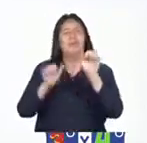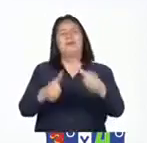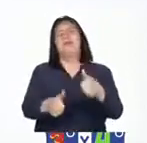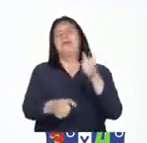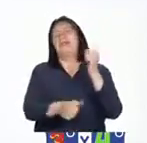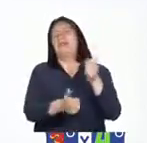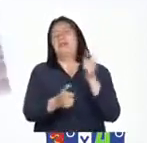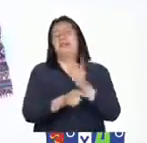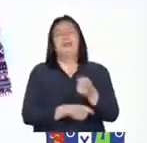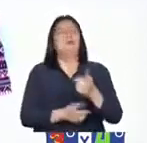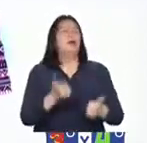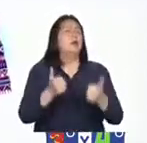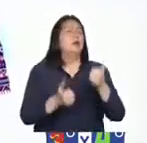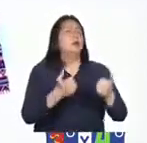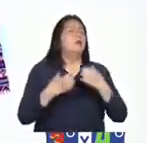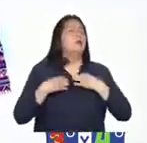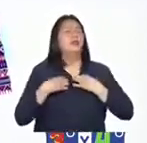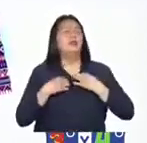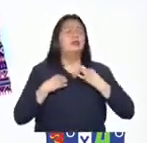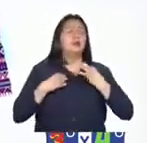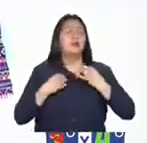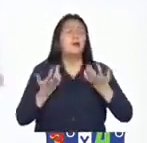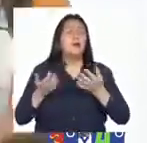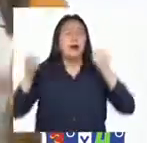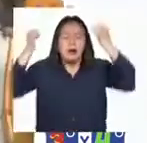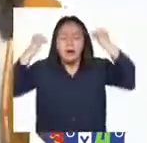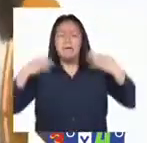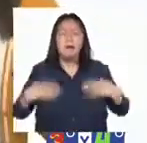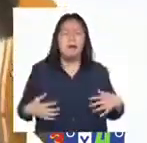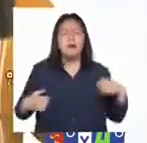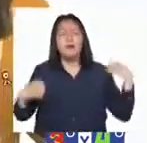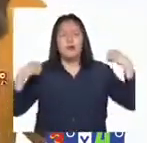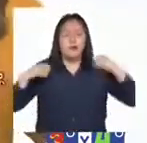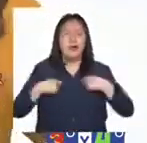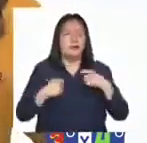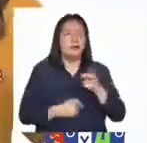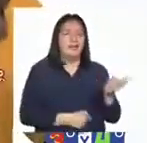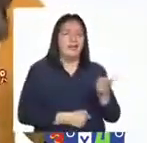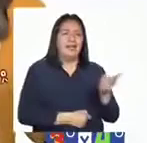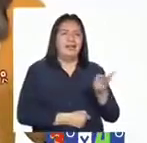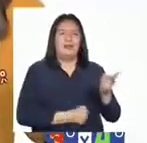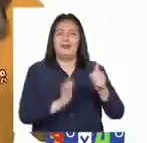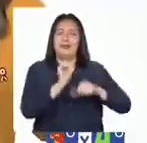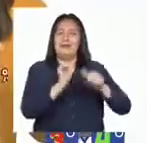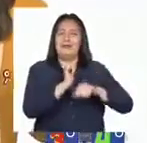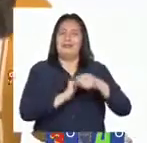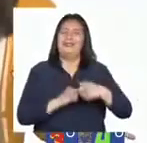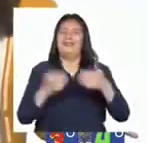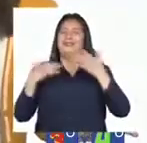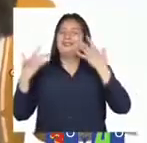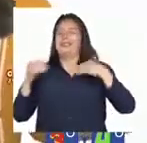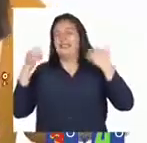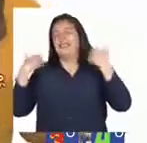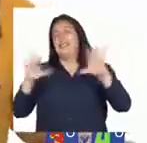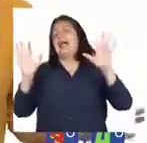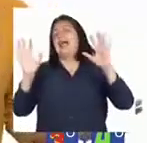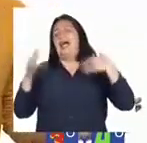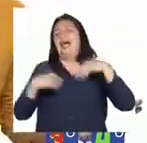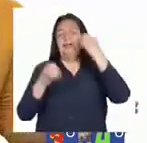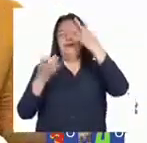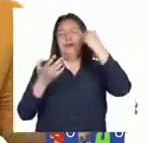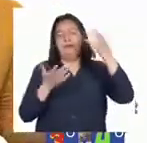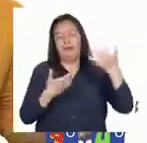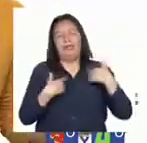es su prenda favorita? ¿Ponchos o mantas? Sisa y Quilla están muy contentas porque ya han recuperado casi toda